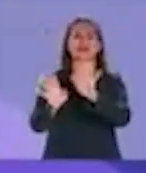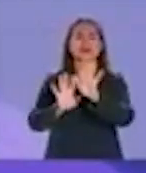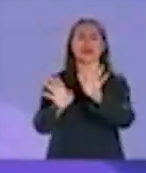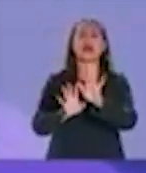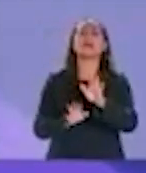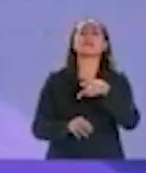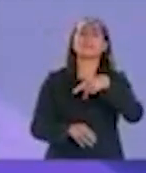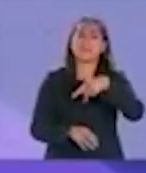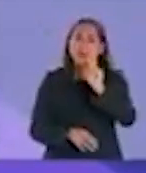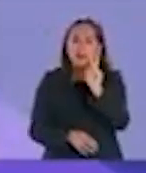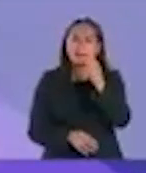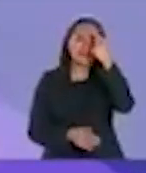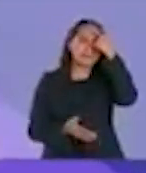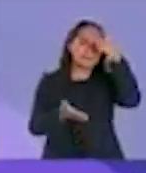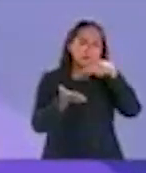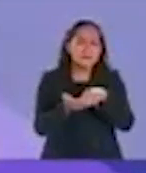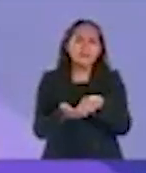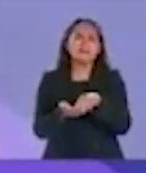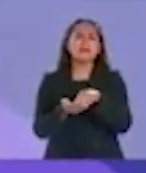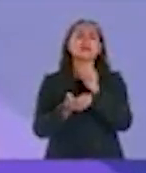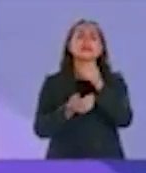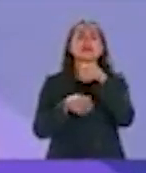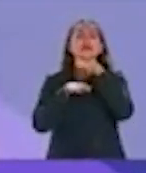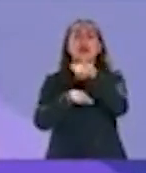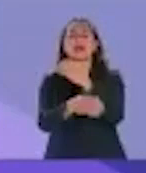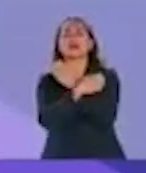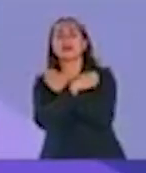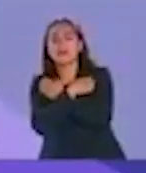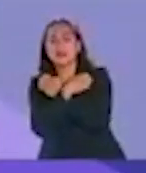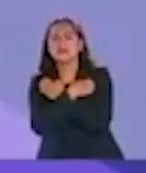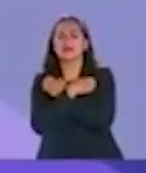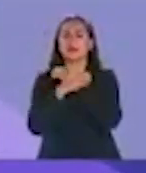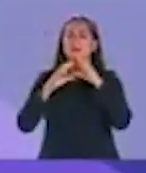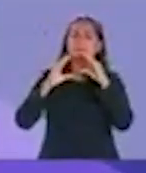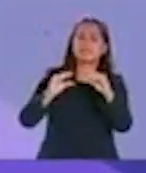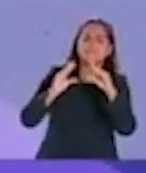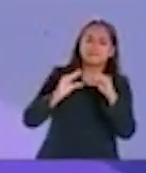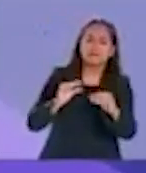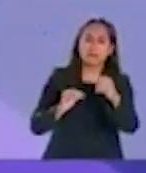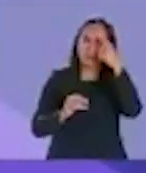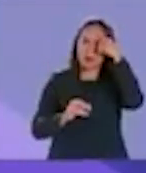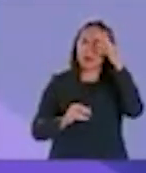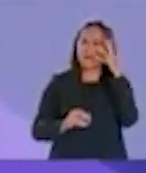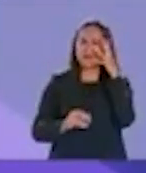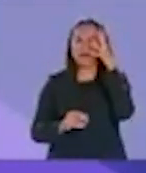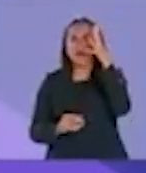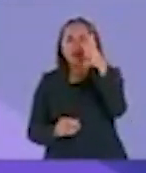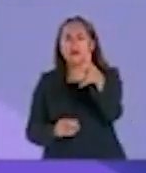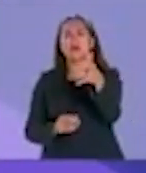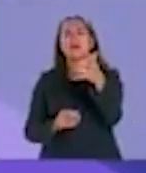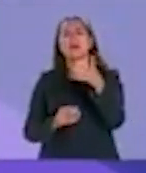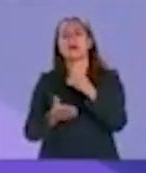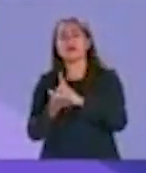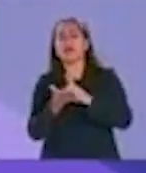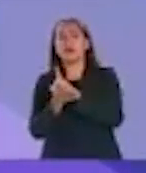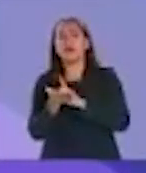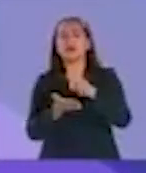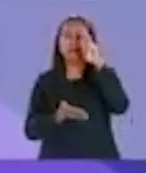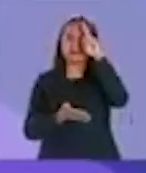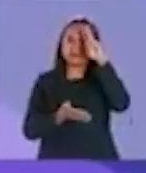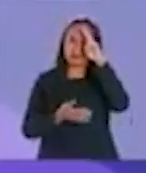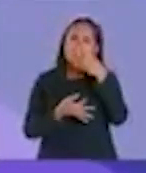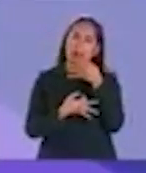tema de poder educar para poder resolver el problema de la adicción es algo que tenemos que hacer y tenemos que